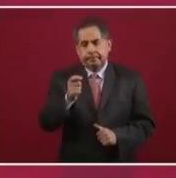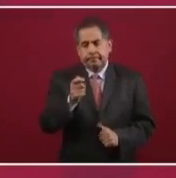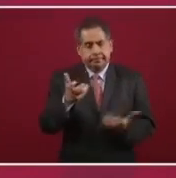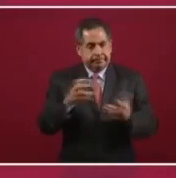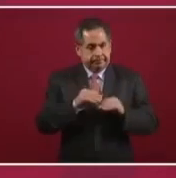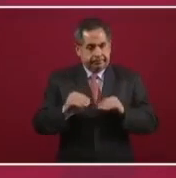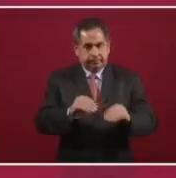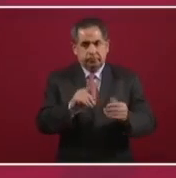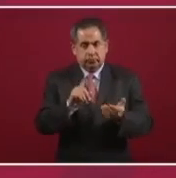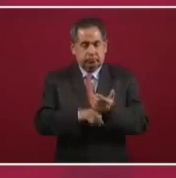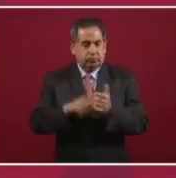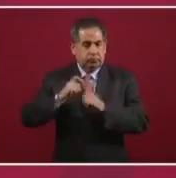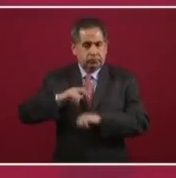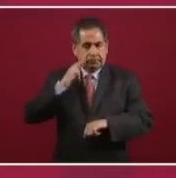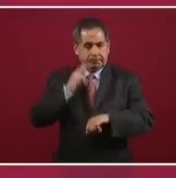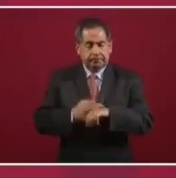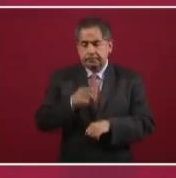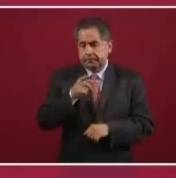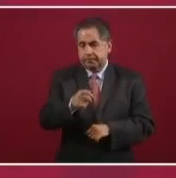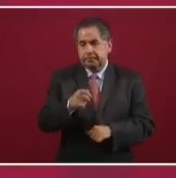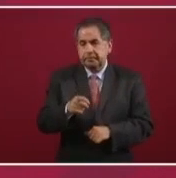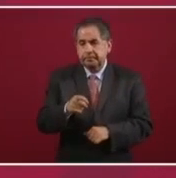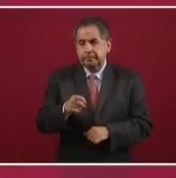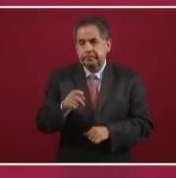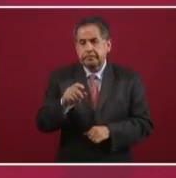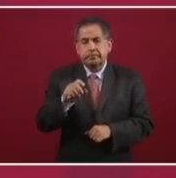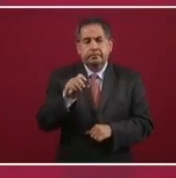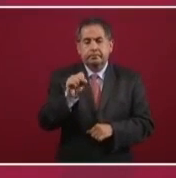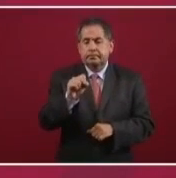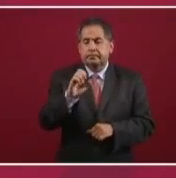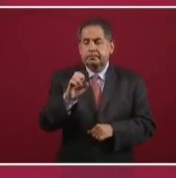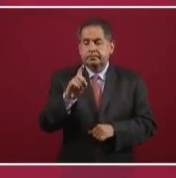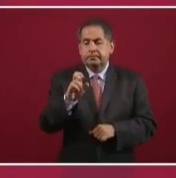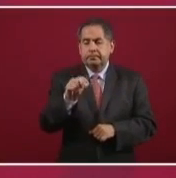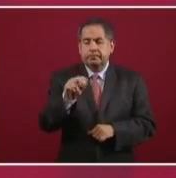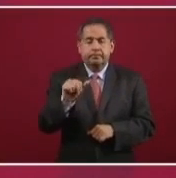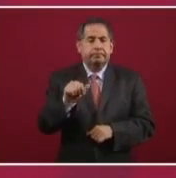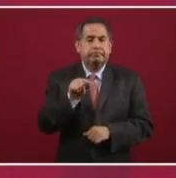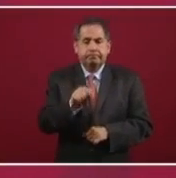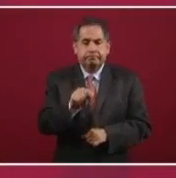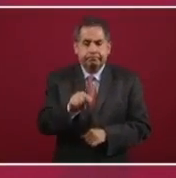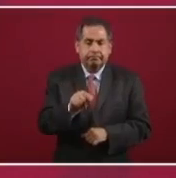acciones que lleva a cabo la Secretaría de la Defensa.